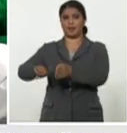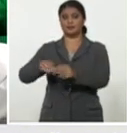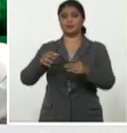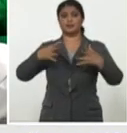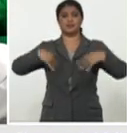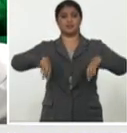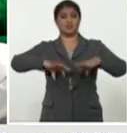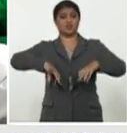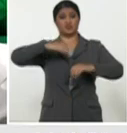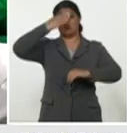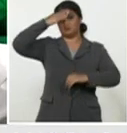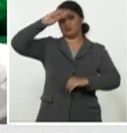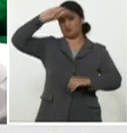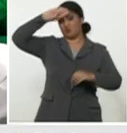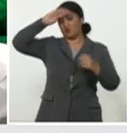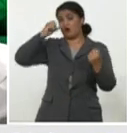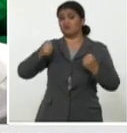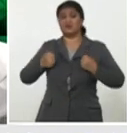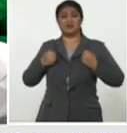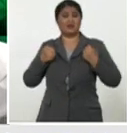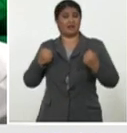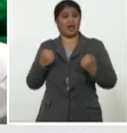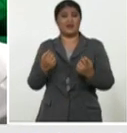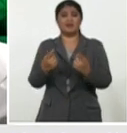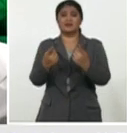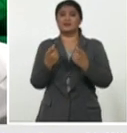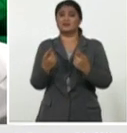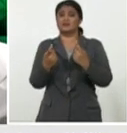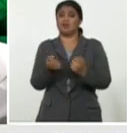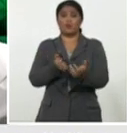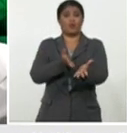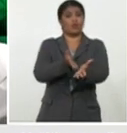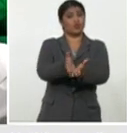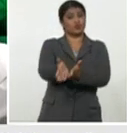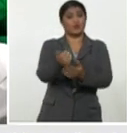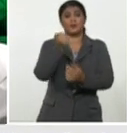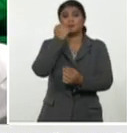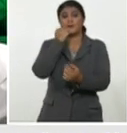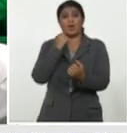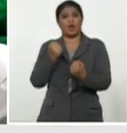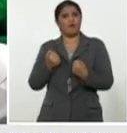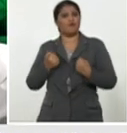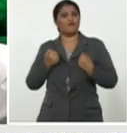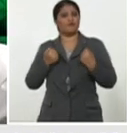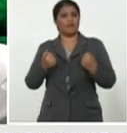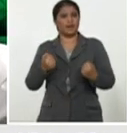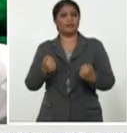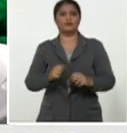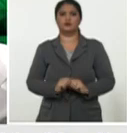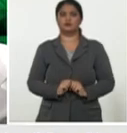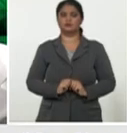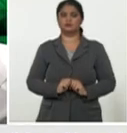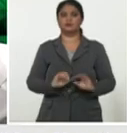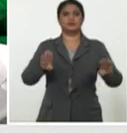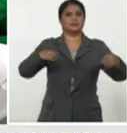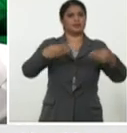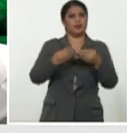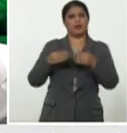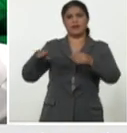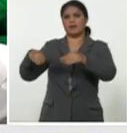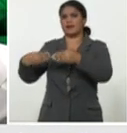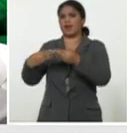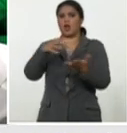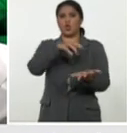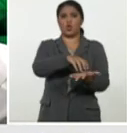de medidas todavía de más restricción, de más limitación de movimiento. Lamentablemente